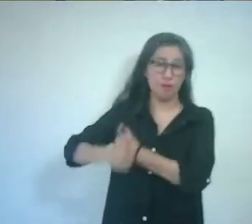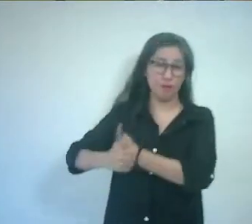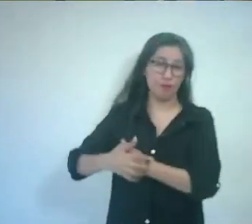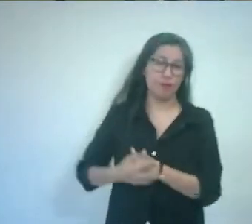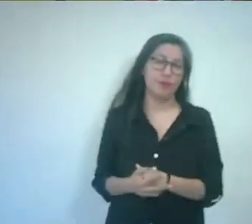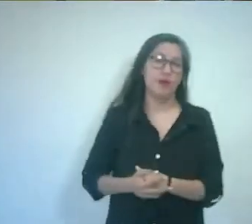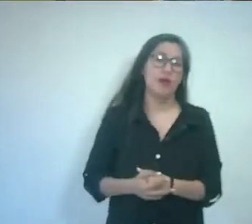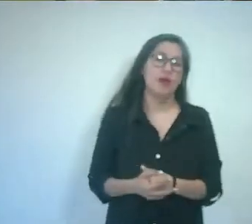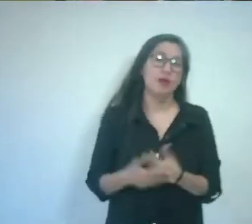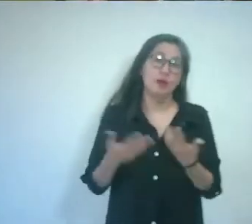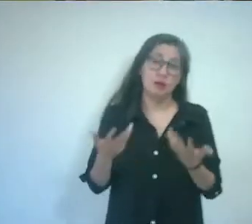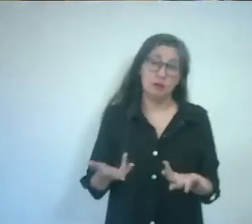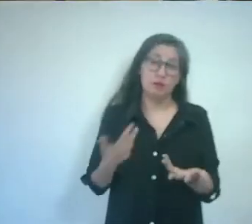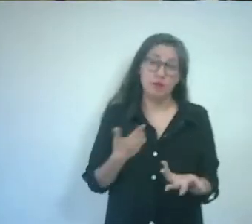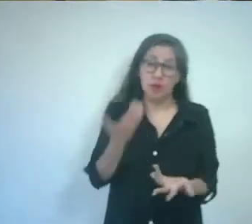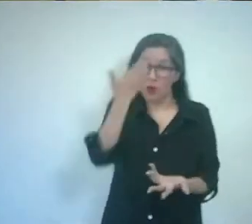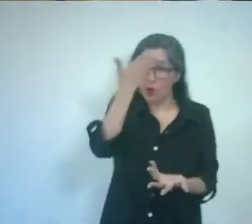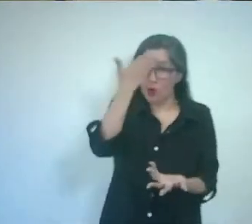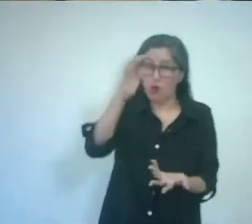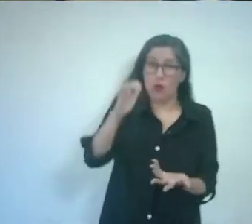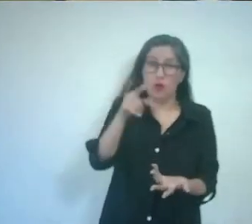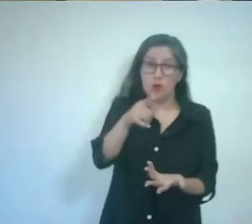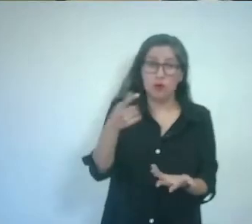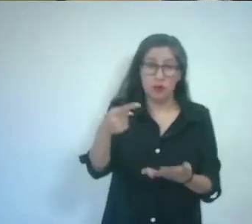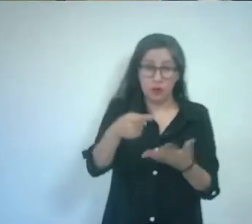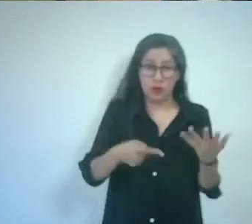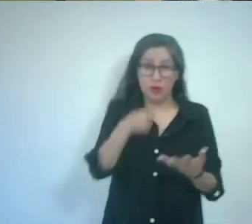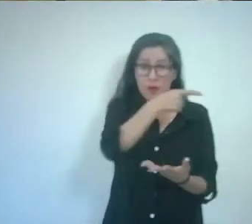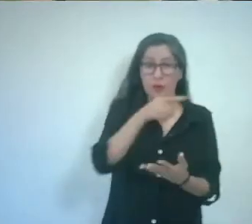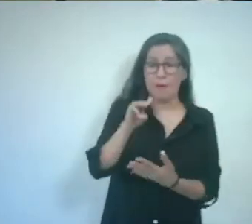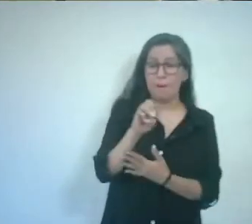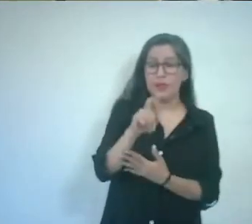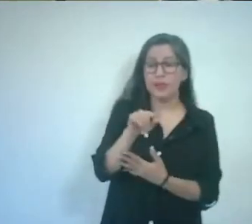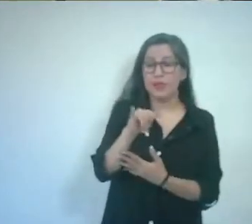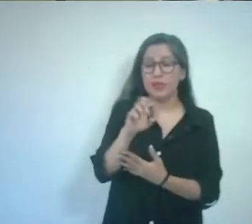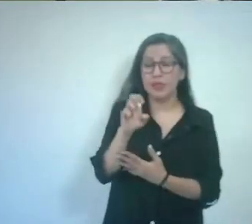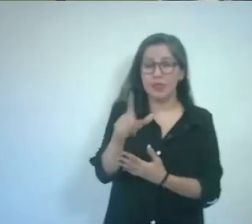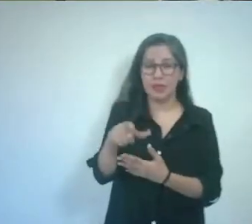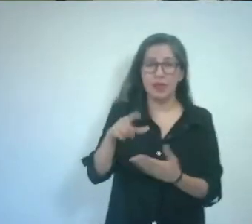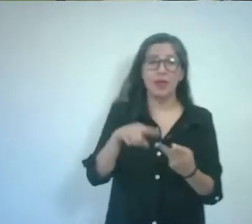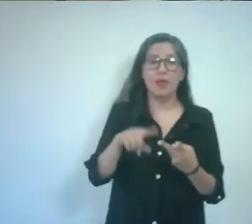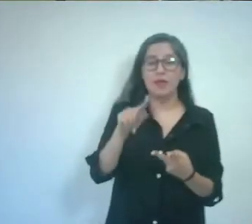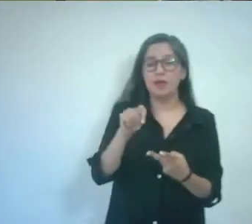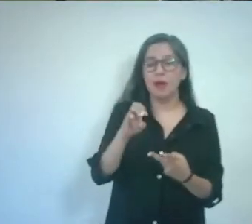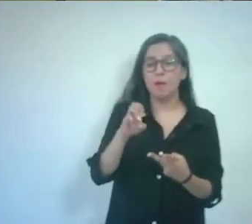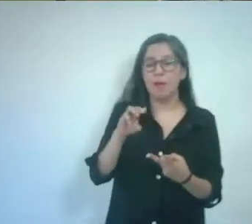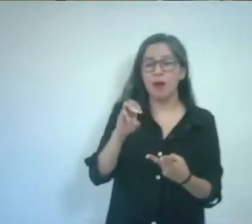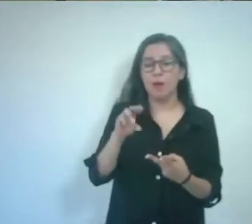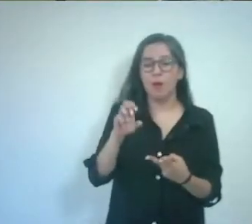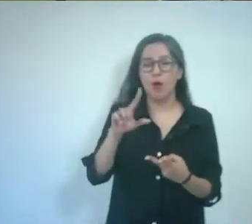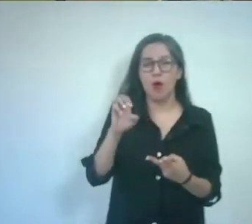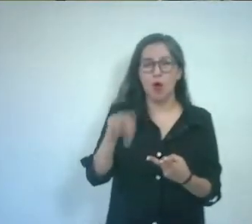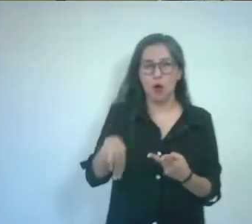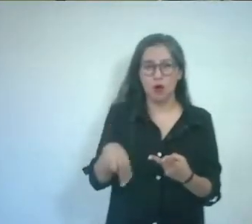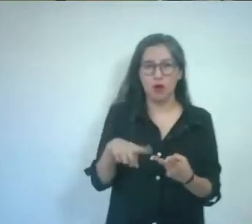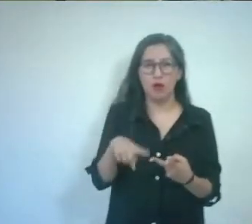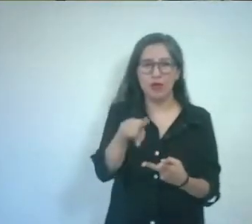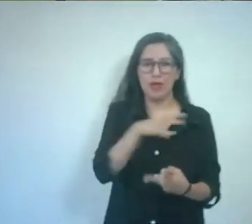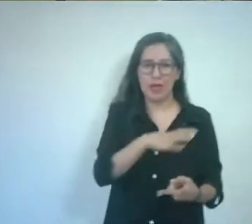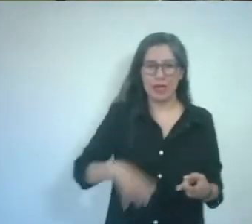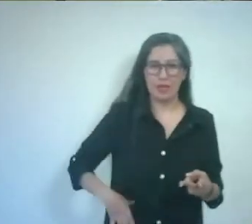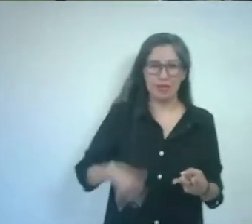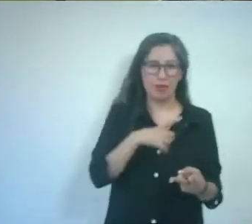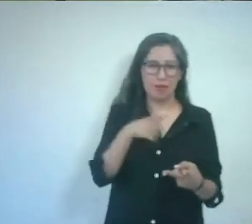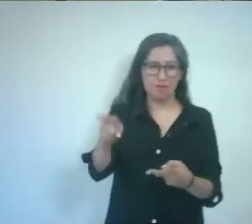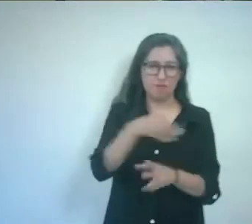Caso que todos ustedes conocen, el caso de Mezquitic, el caso de Tampamolón, donde nuestro candidato fue